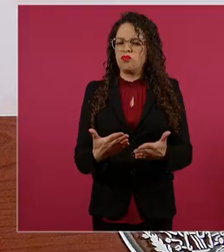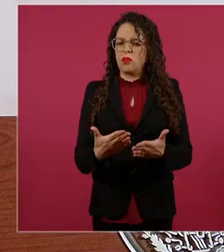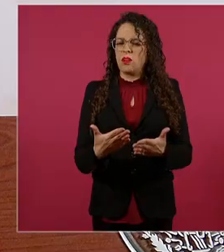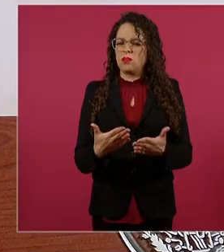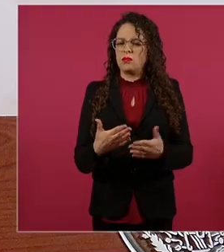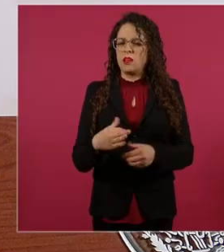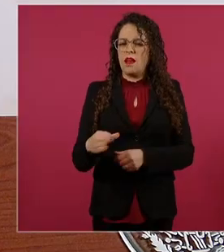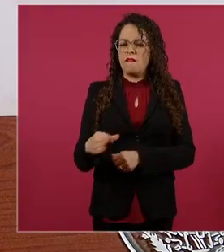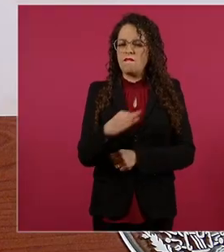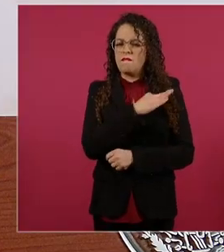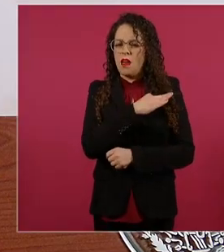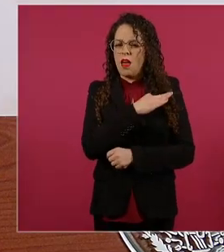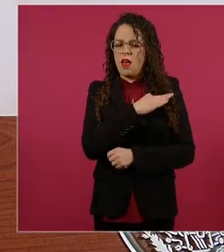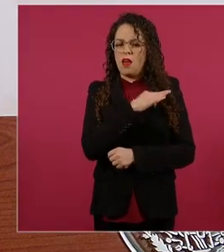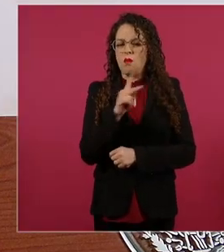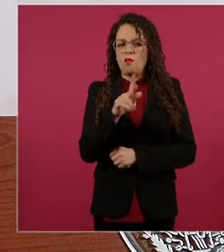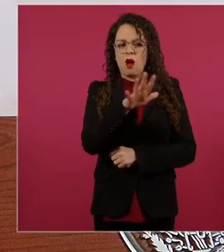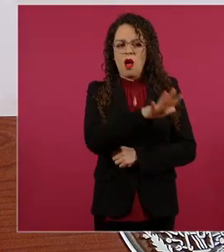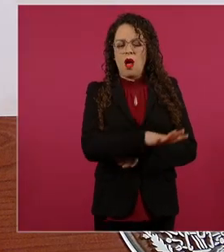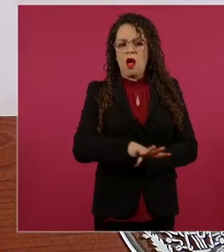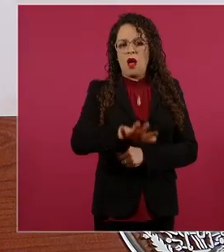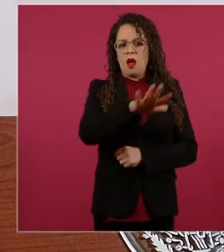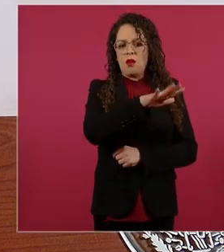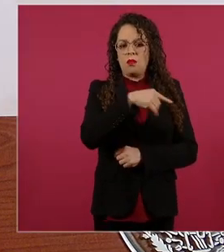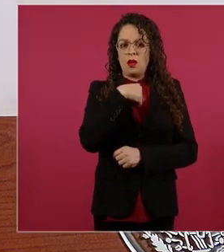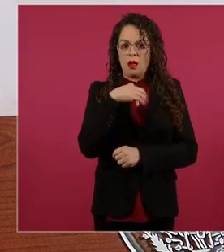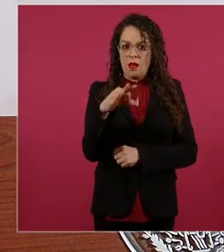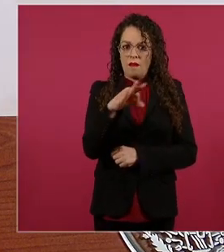Así como Le tengo Fe Al creador Le tengo Fe